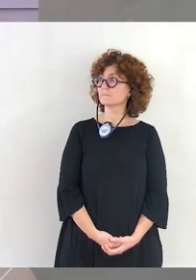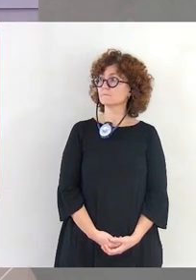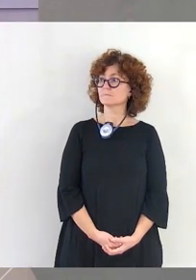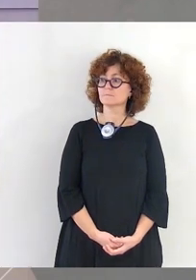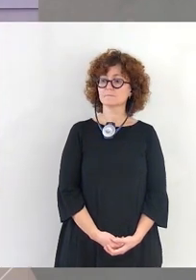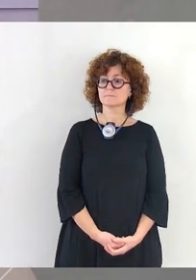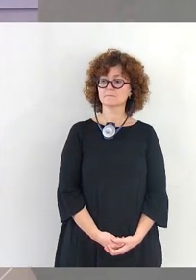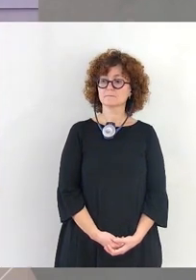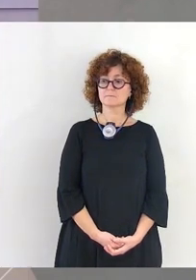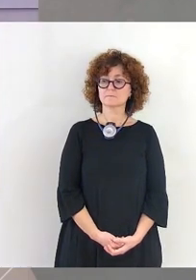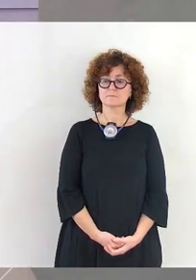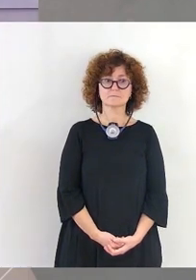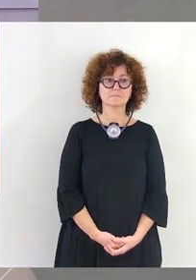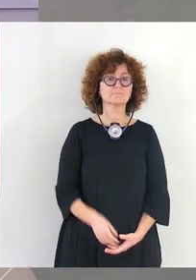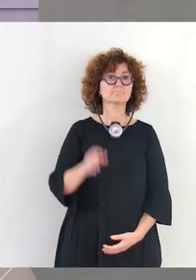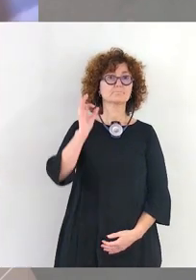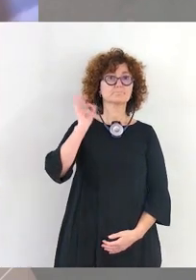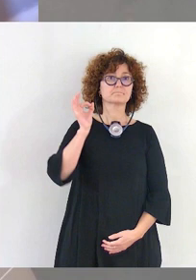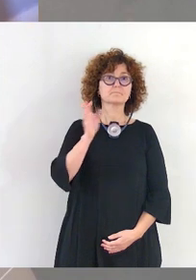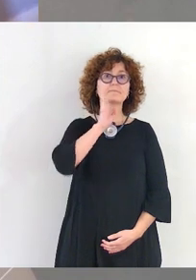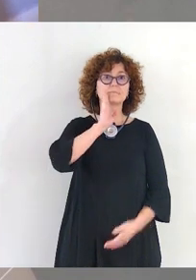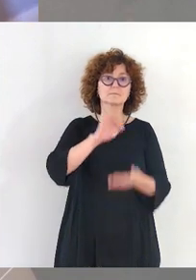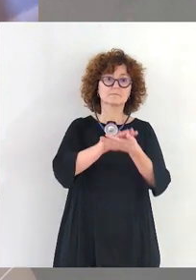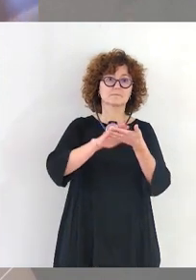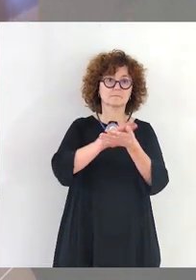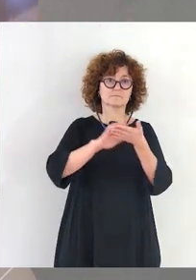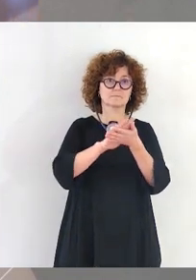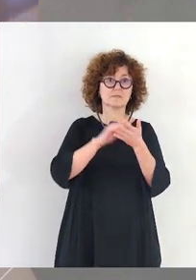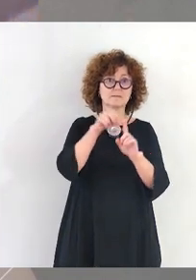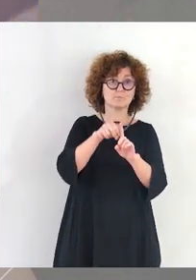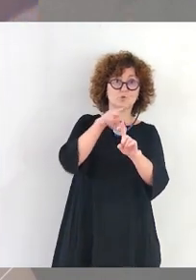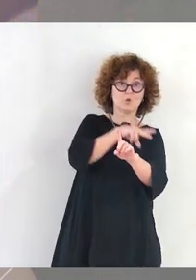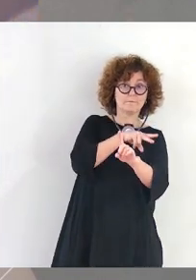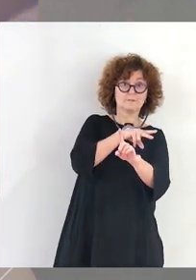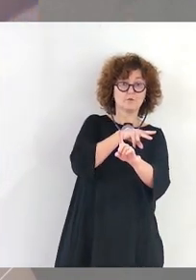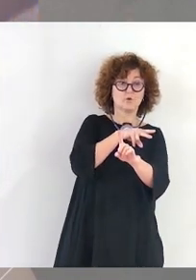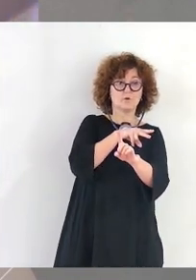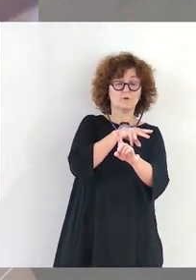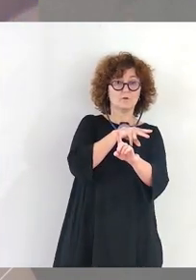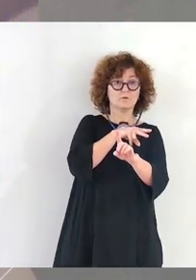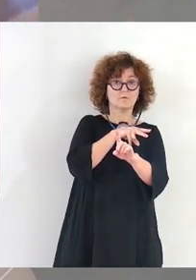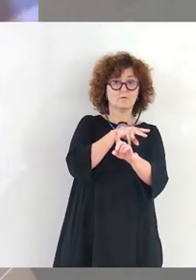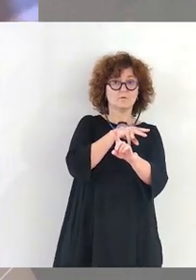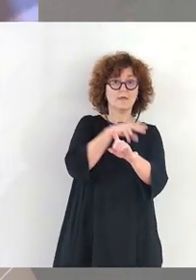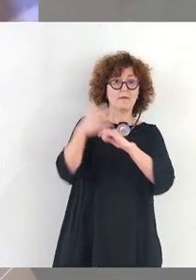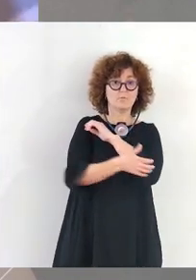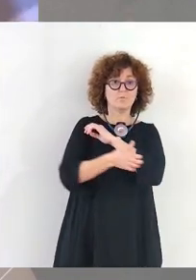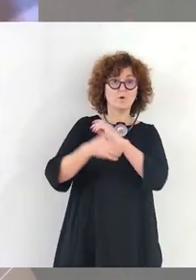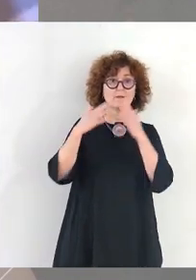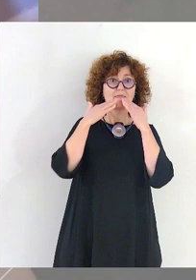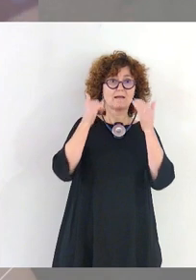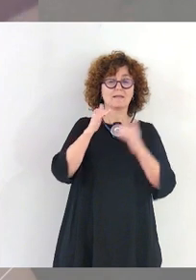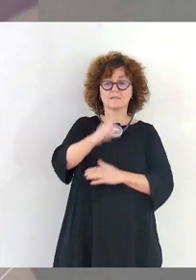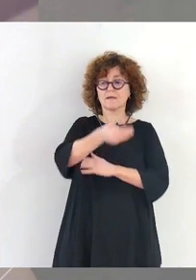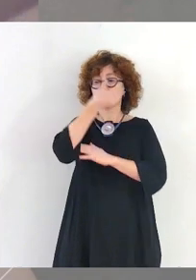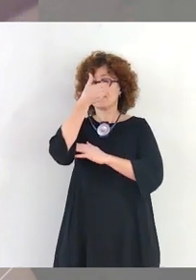sí es cierto lo que usted ha dicho desde el punto de vista de no mirar la pobreza energética sin tener